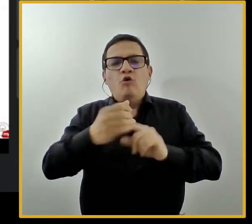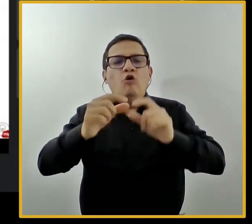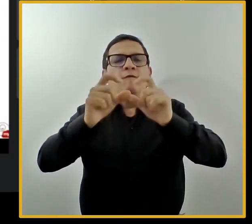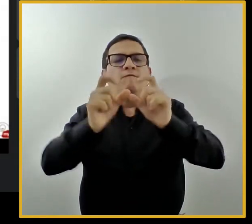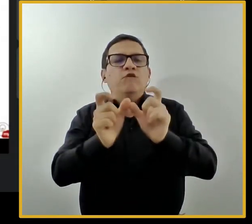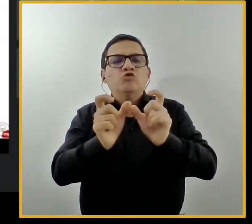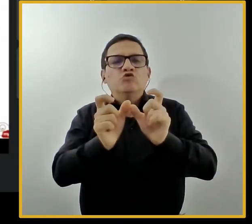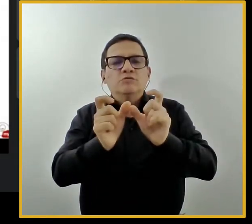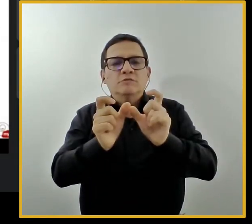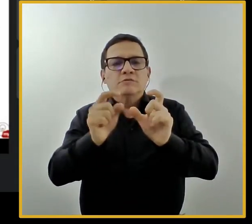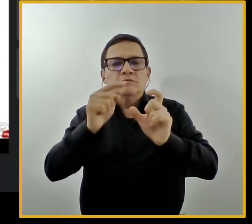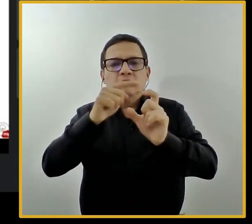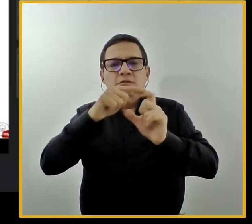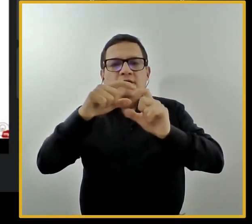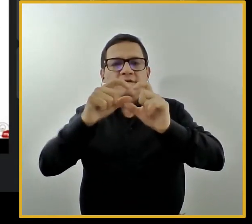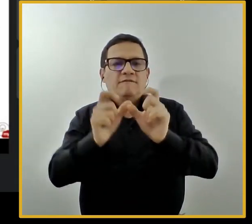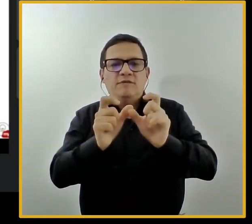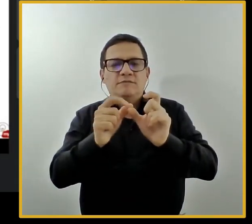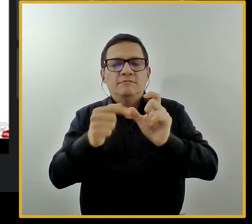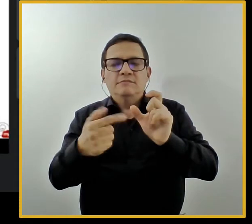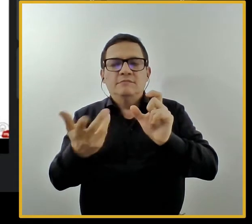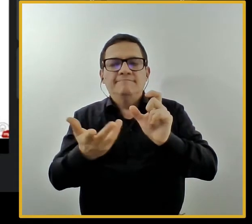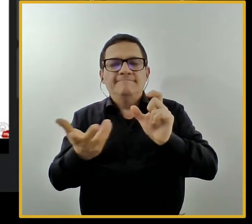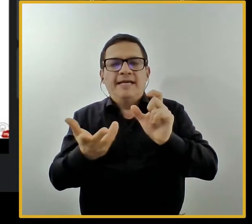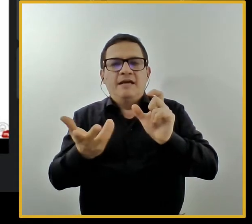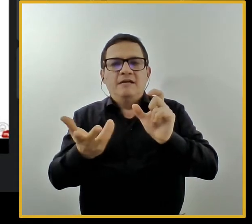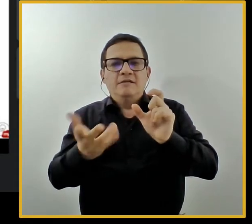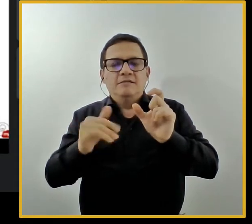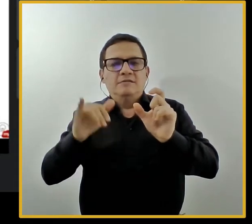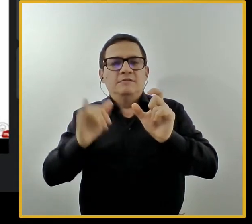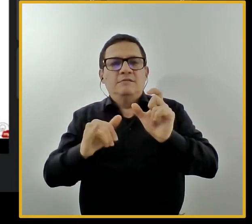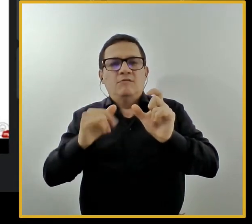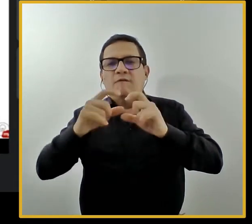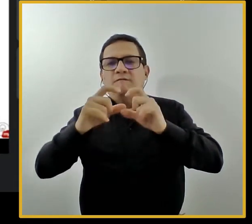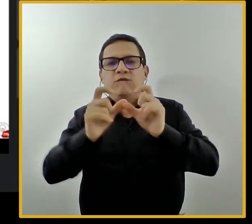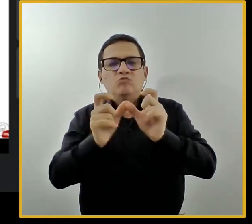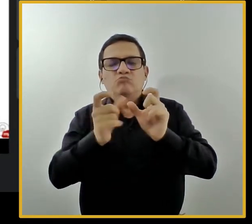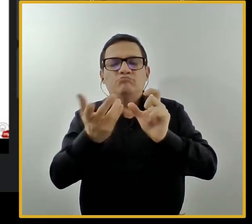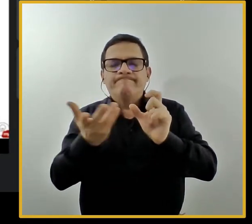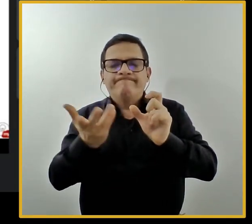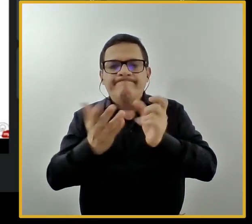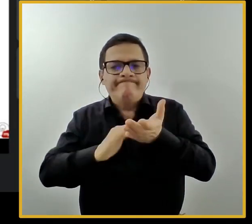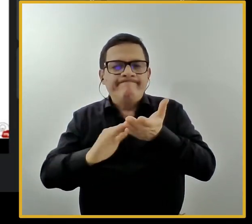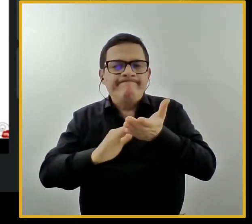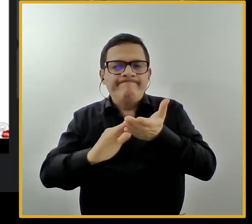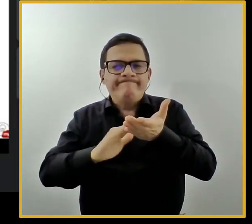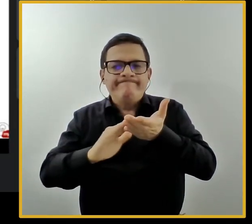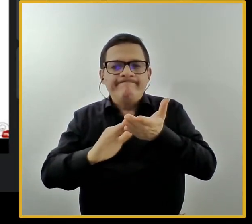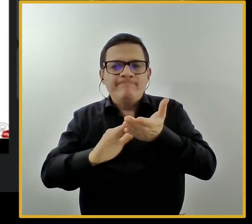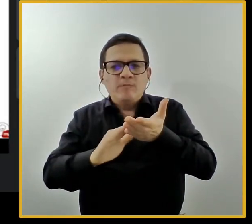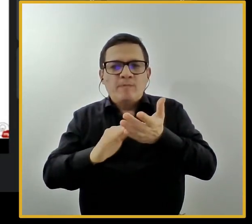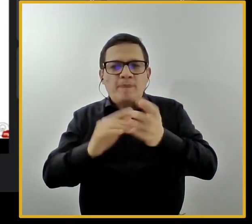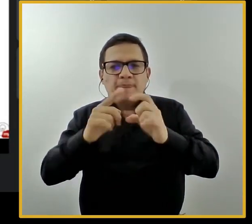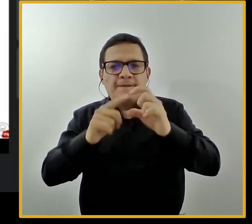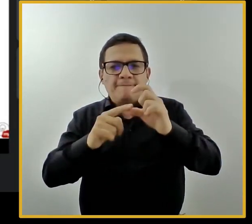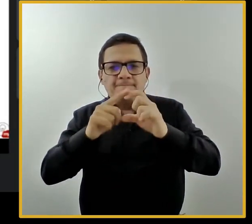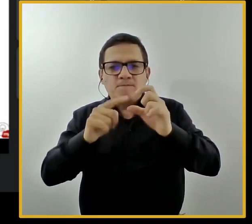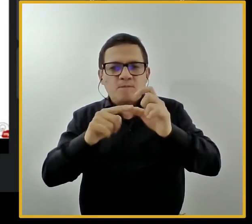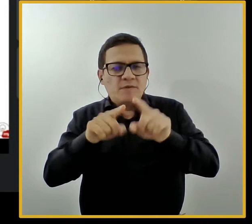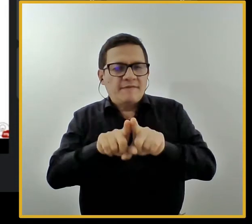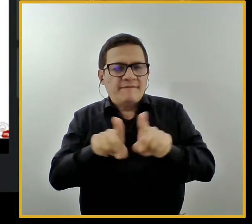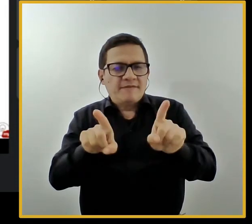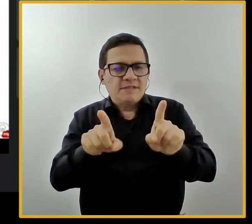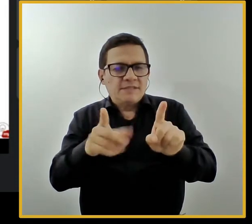función de la siguiente, encontrar la solución, ¿cierto? De la siguiente ecuación